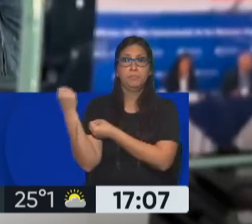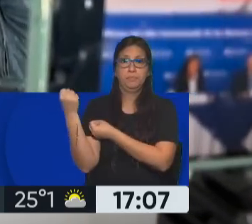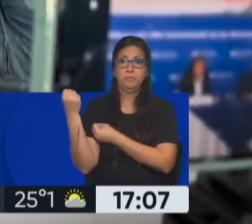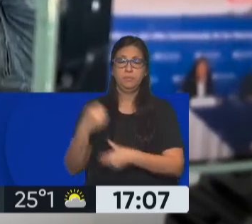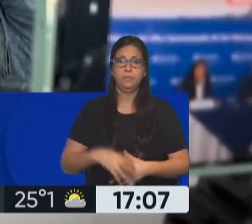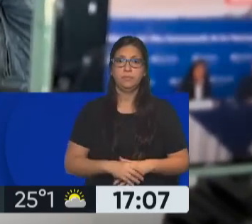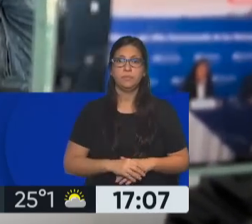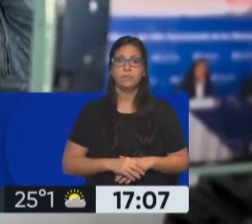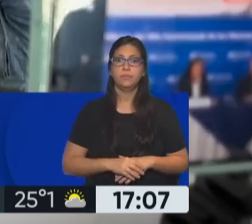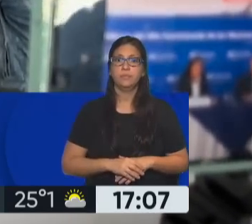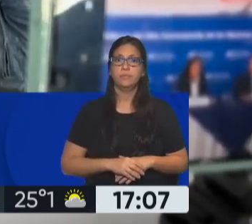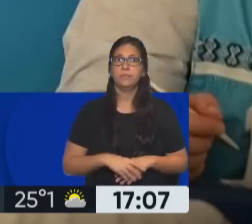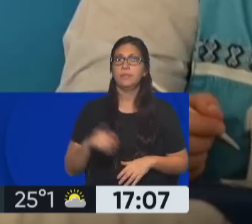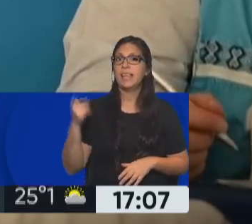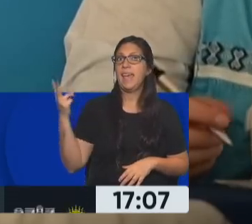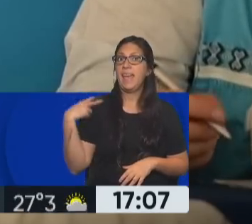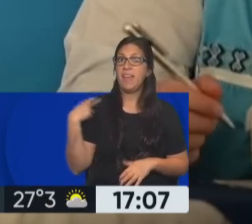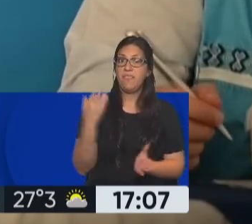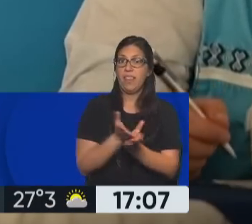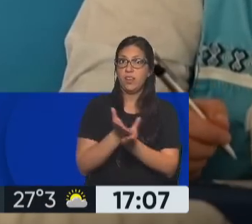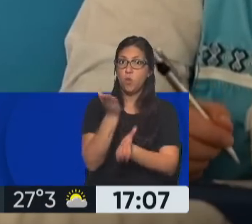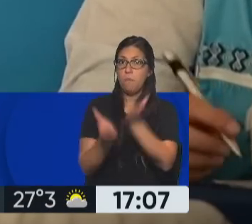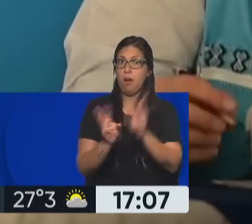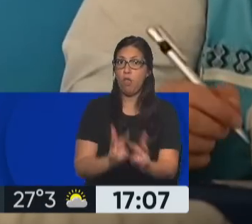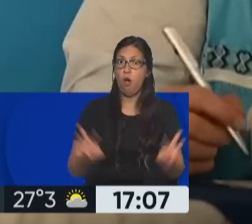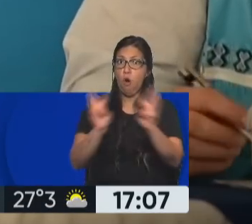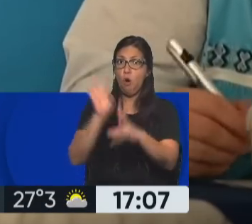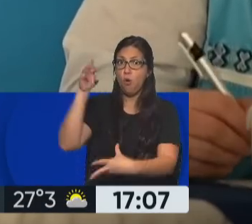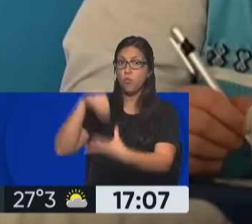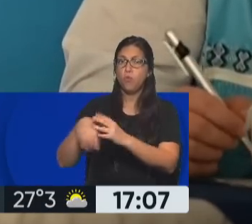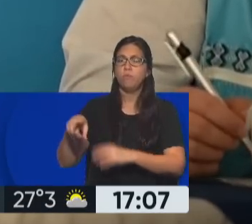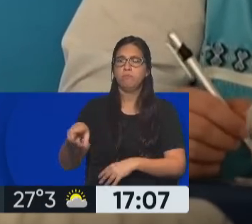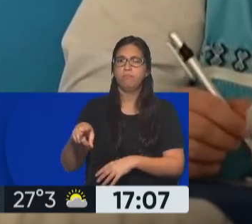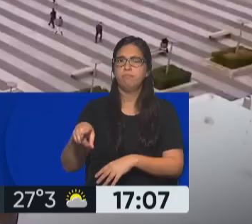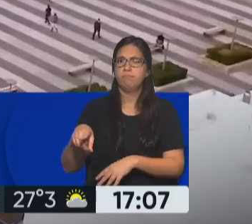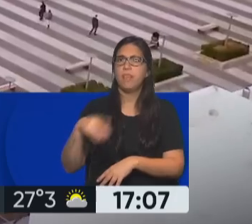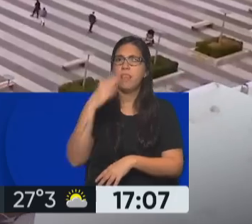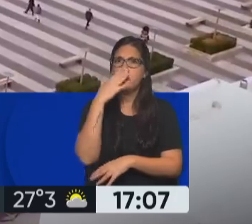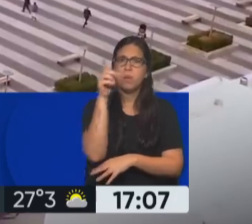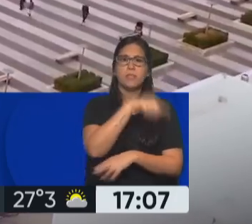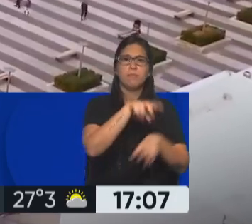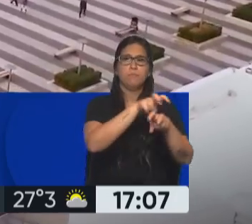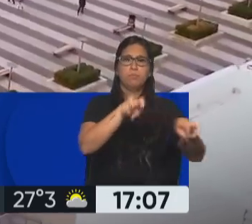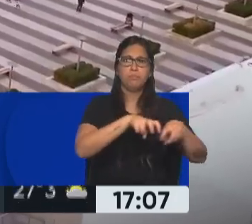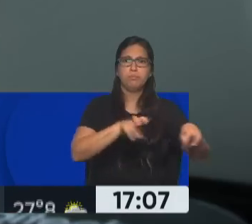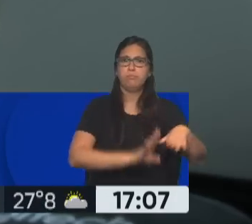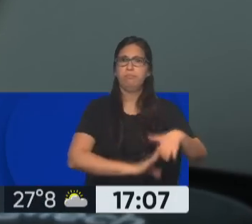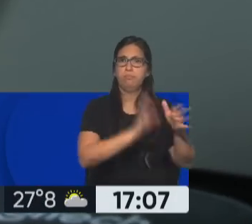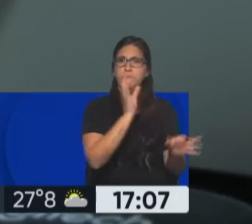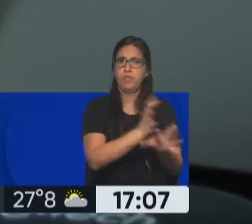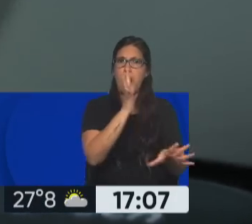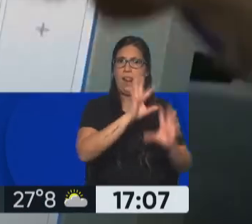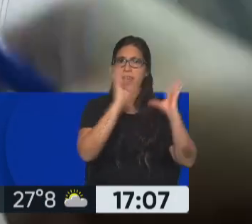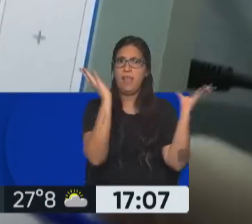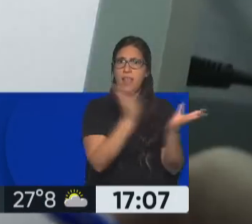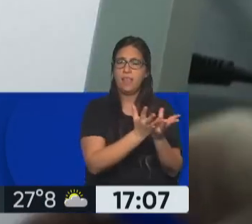La posición fijada por el jefe de los derechos humanos de la ONU fue la antesala del informe del panel de expertos del organismo internacional, asegurando que